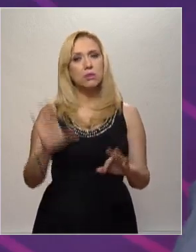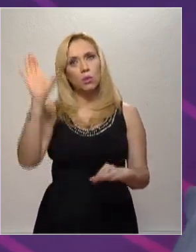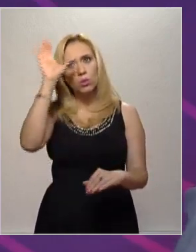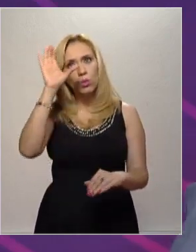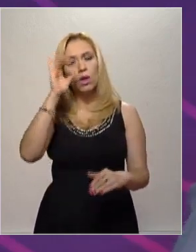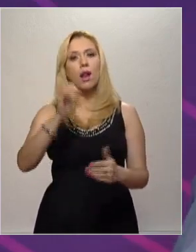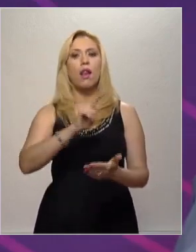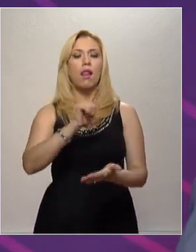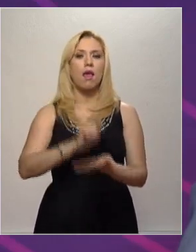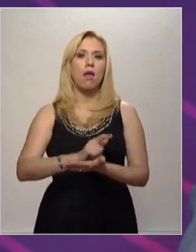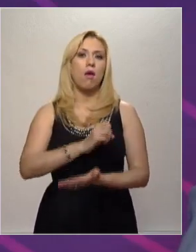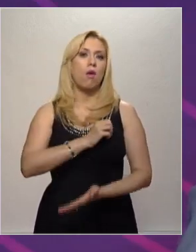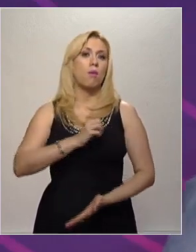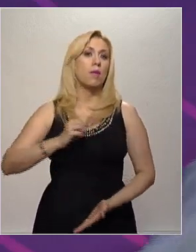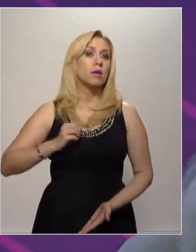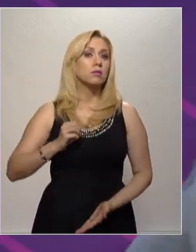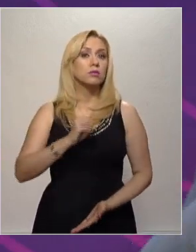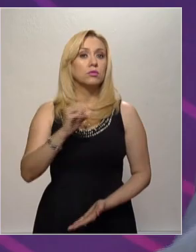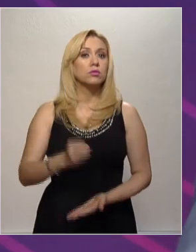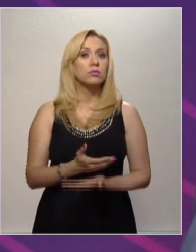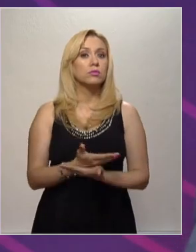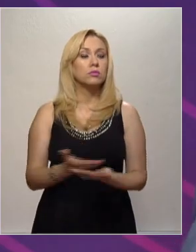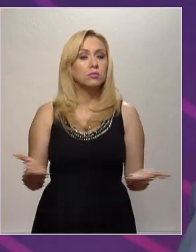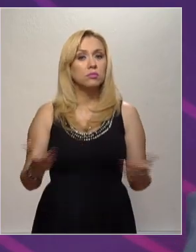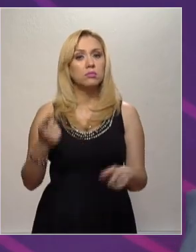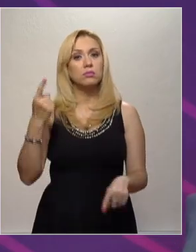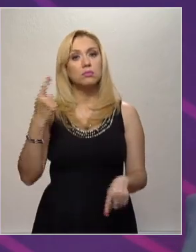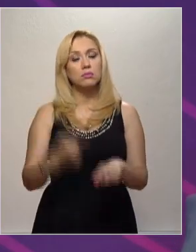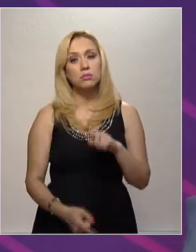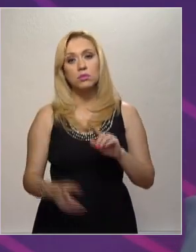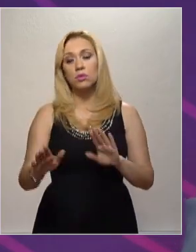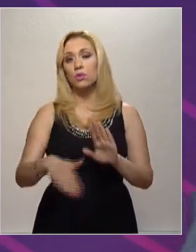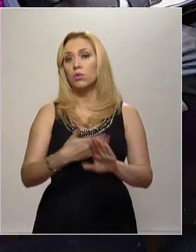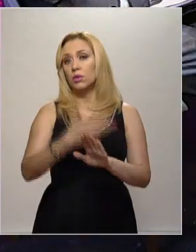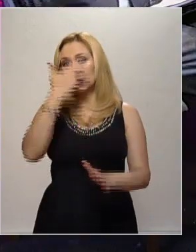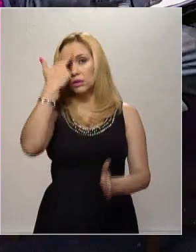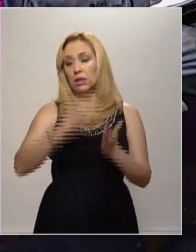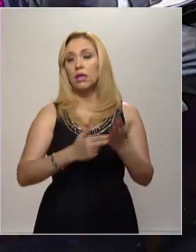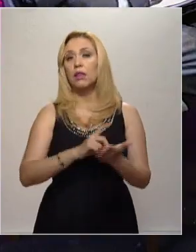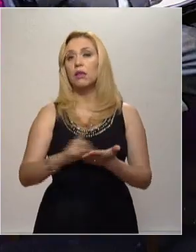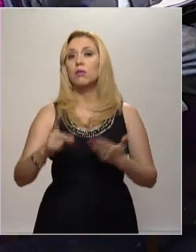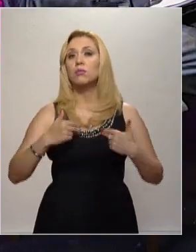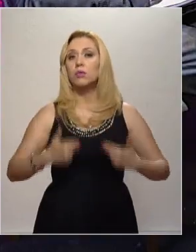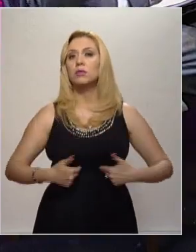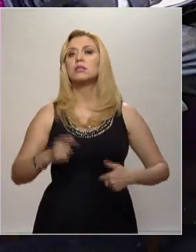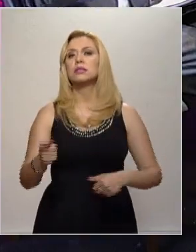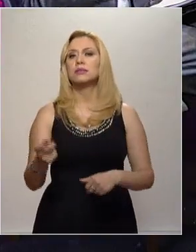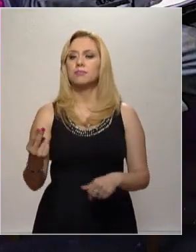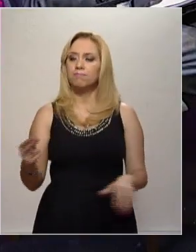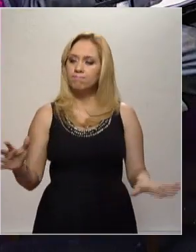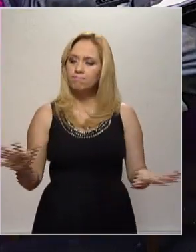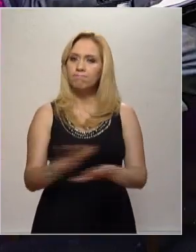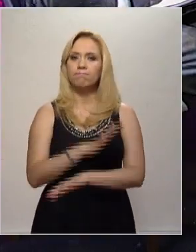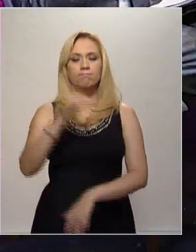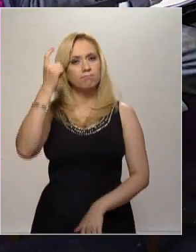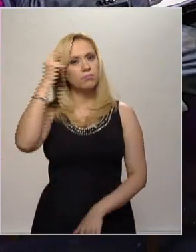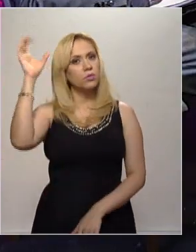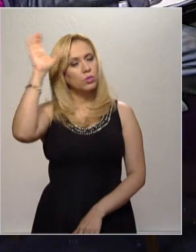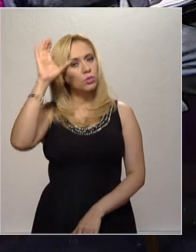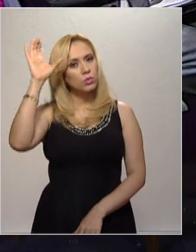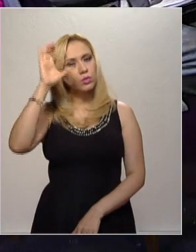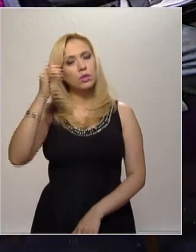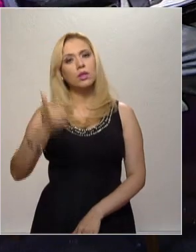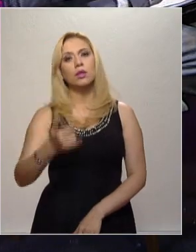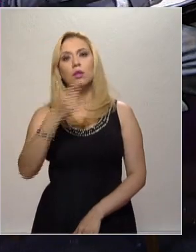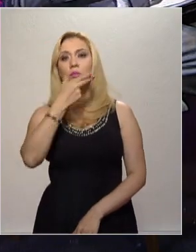cultura. Recuerden que la obligación de garantía, la obligación de prevenir las violaciones a derechos humanos pasa por modificar culturas. Y en materia de